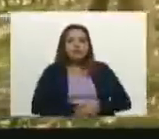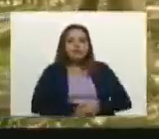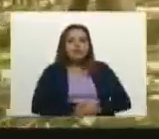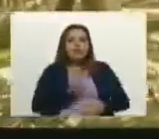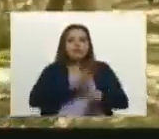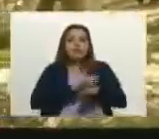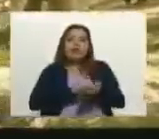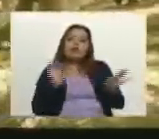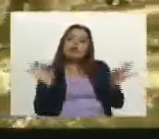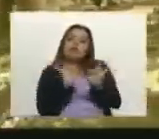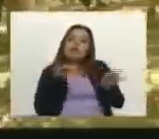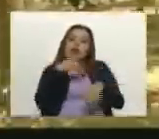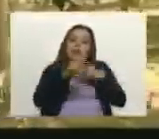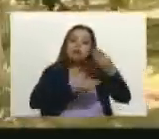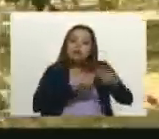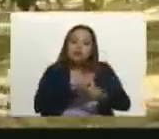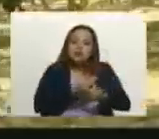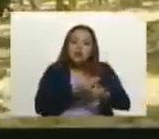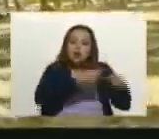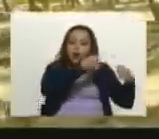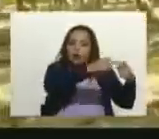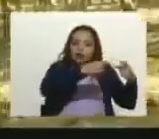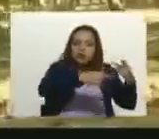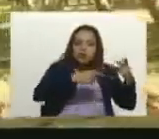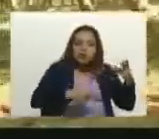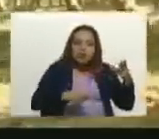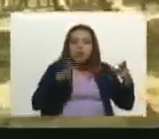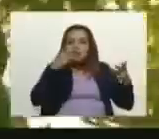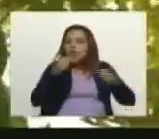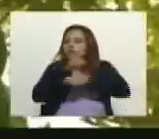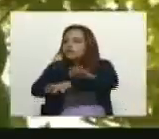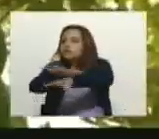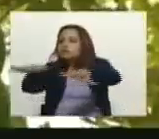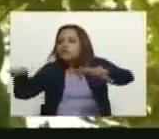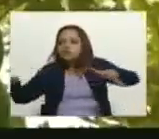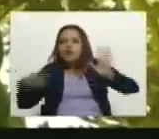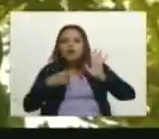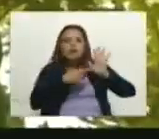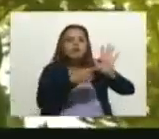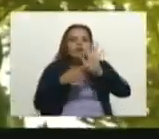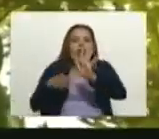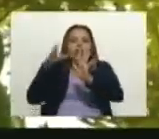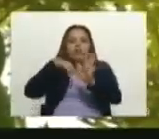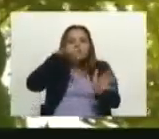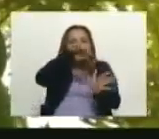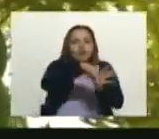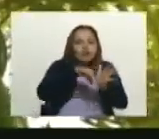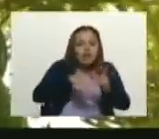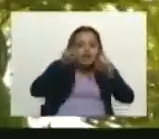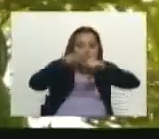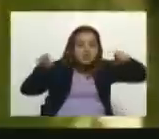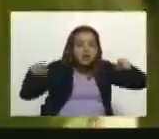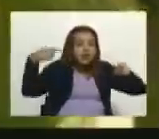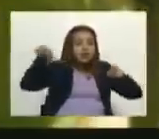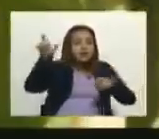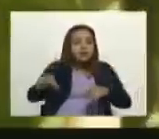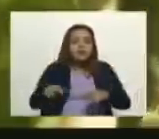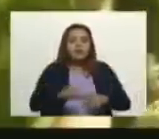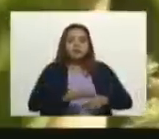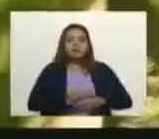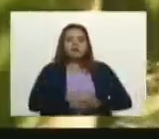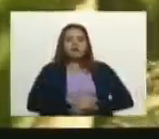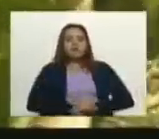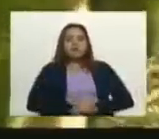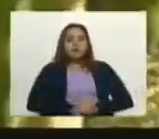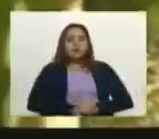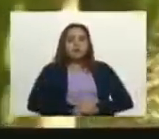nada hacemos con hacer las cosas y no divulgar y no sembrar y no masificar ese conocimiento.